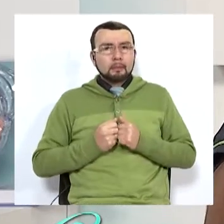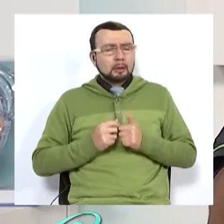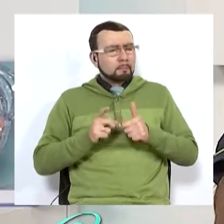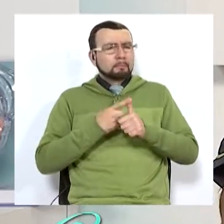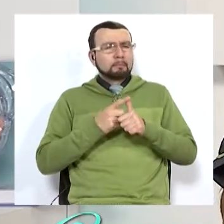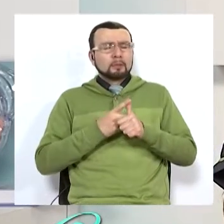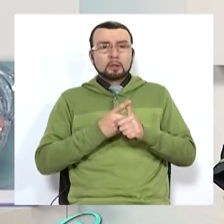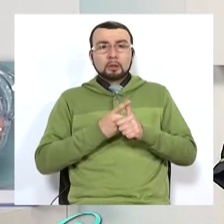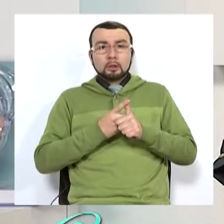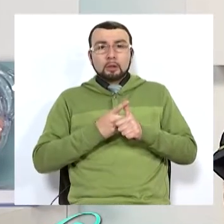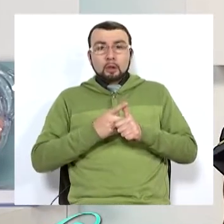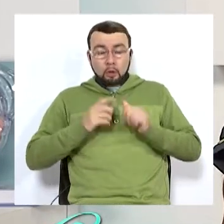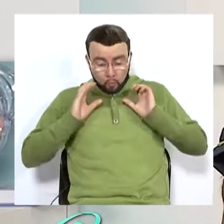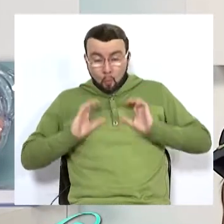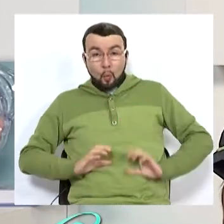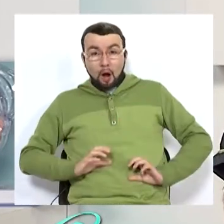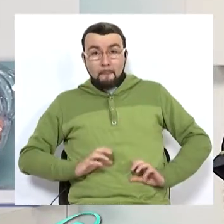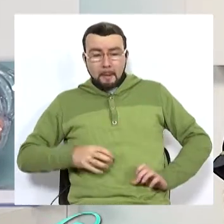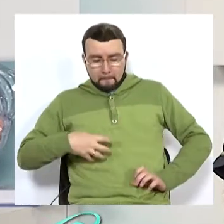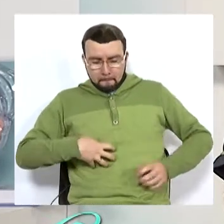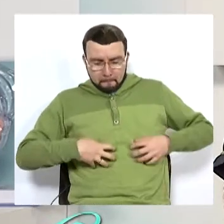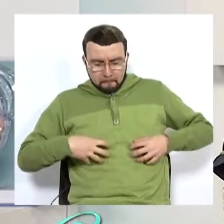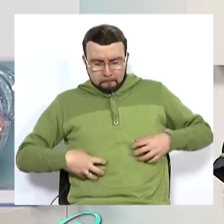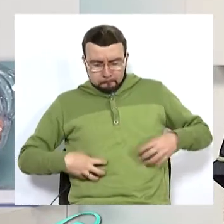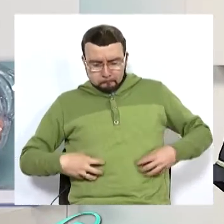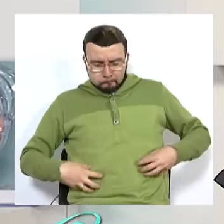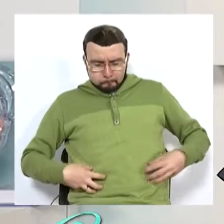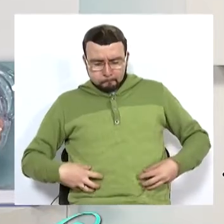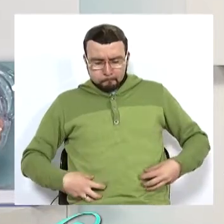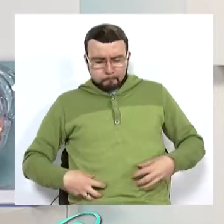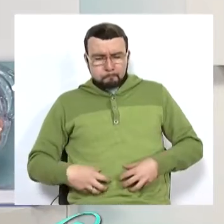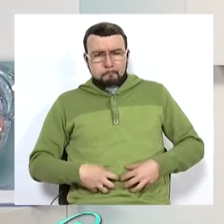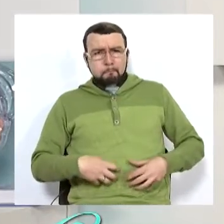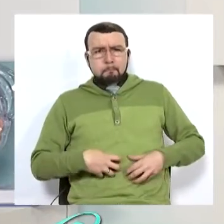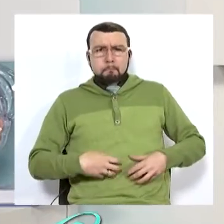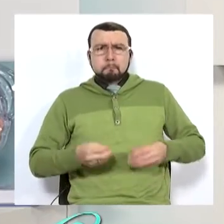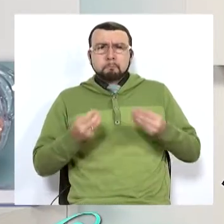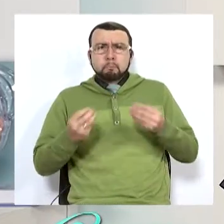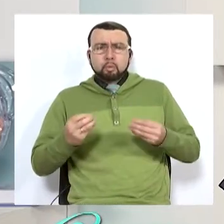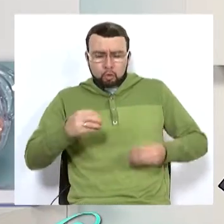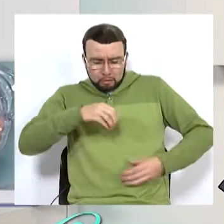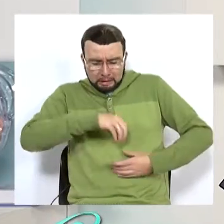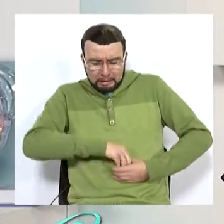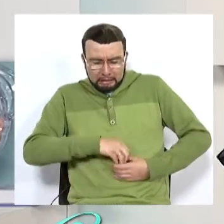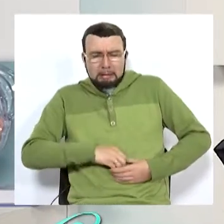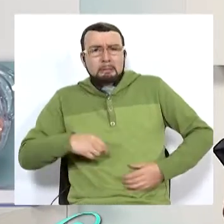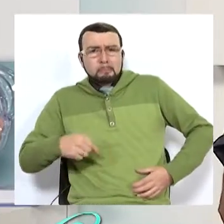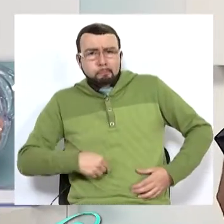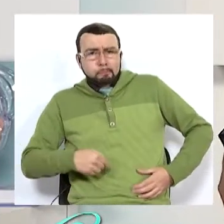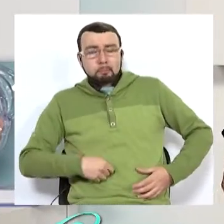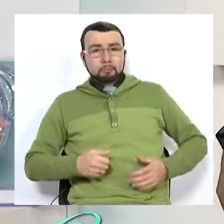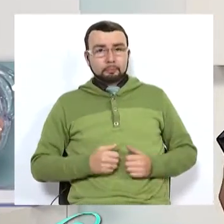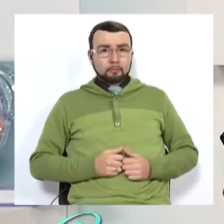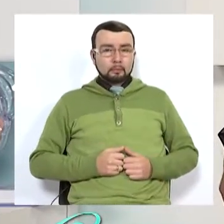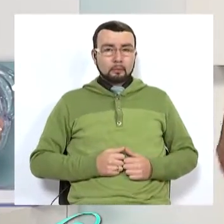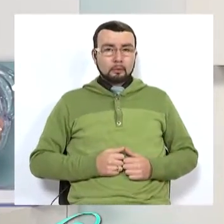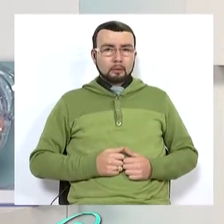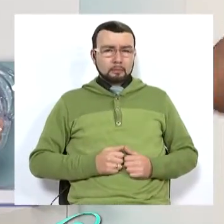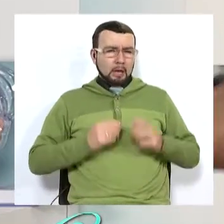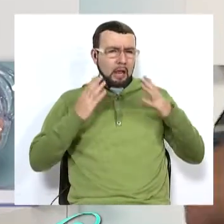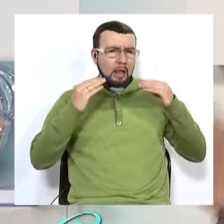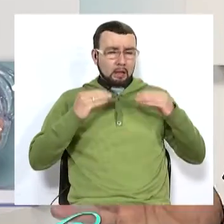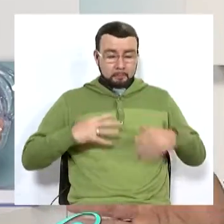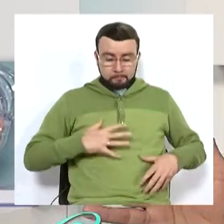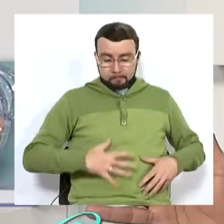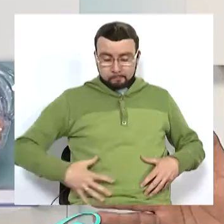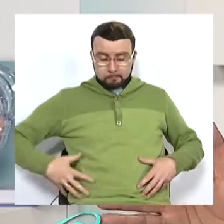de órganos y las diferentes funciones que cumplen los órganos que encontramos en el abdomen. Vamos a hablar únicamente de una región